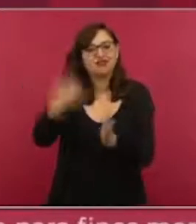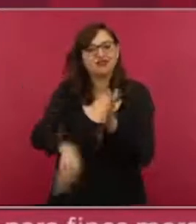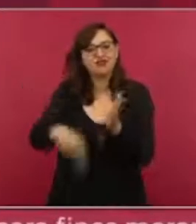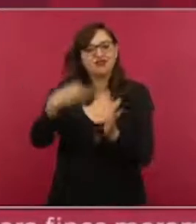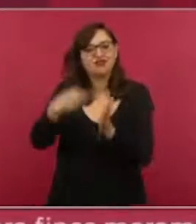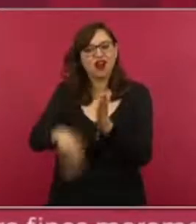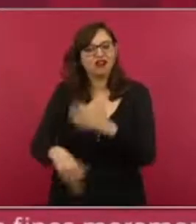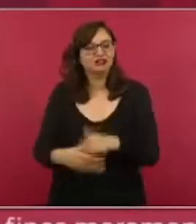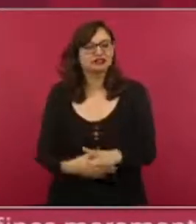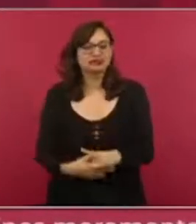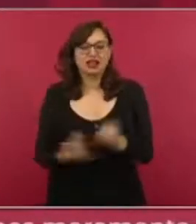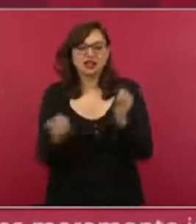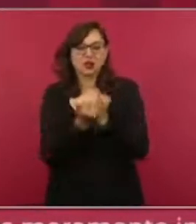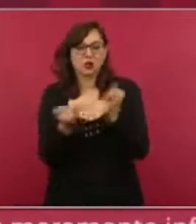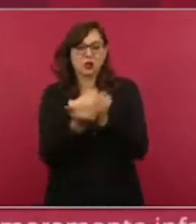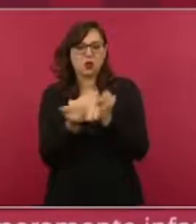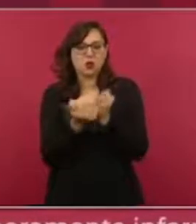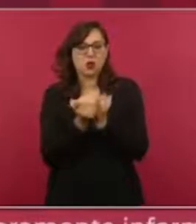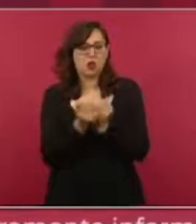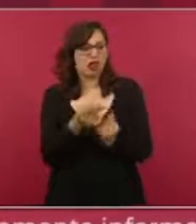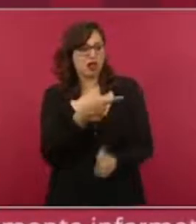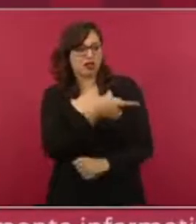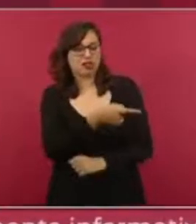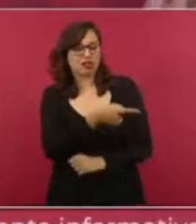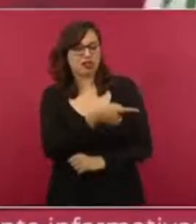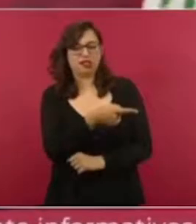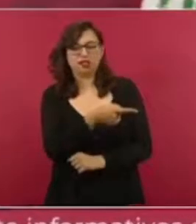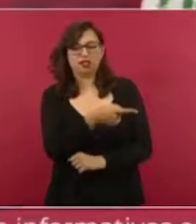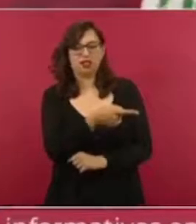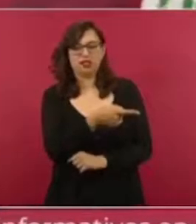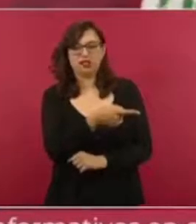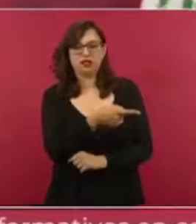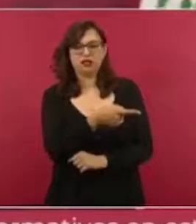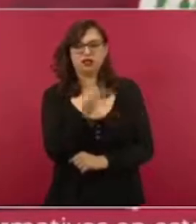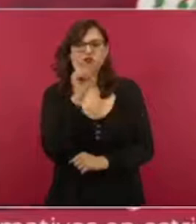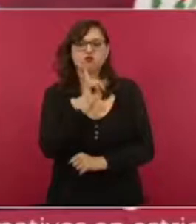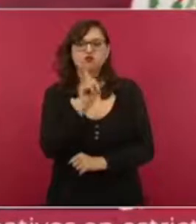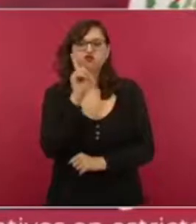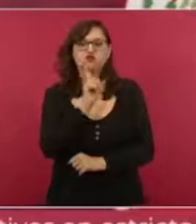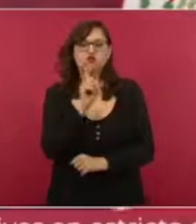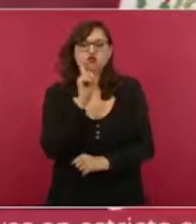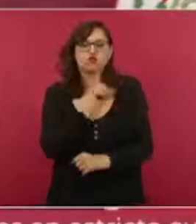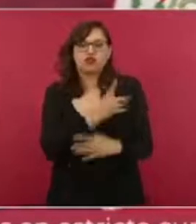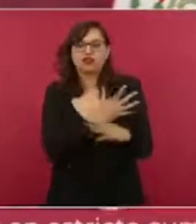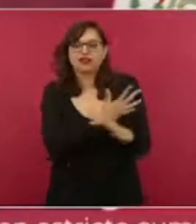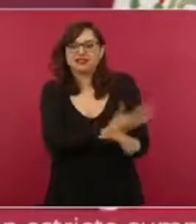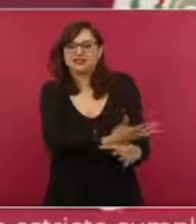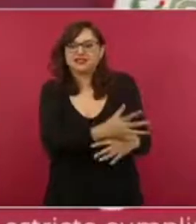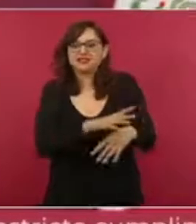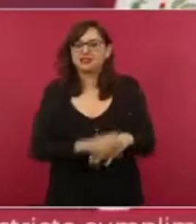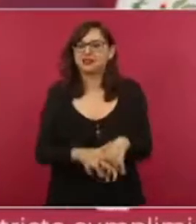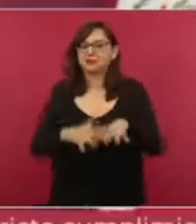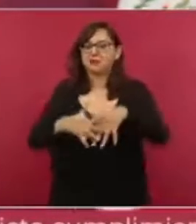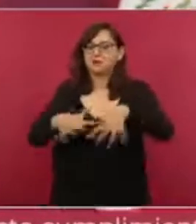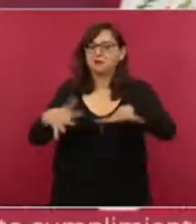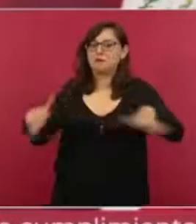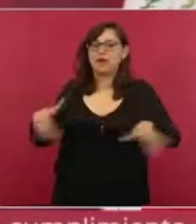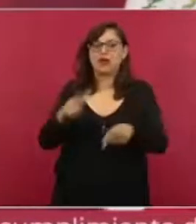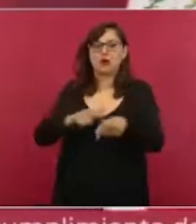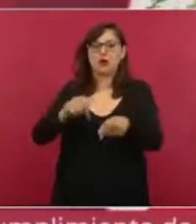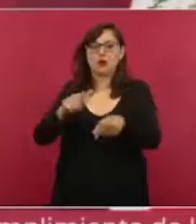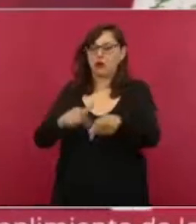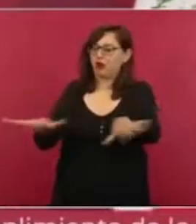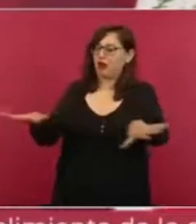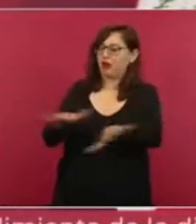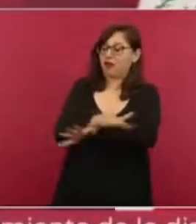voy a comparar. Pero el que la senadora diga que vamos a cambiarle el color al mar,